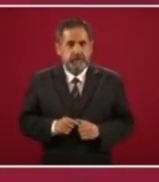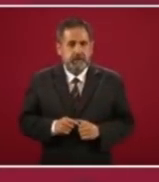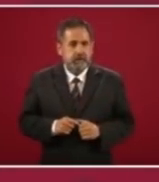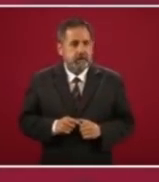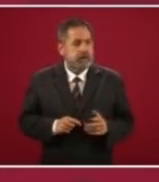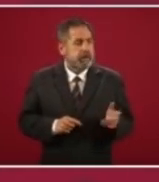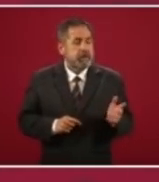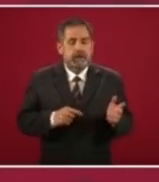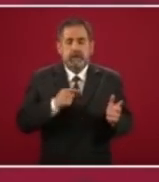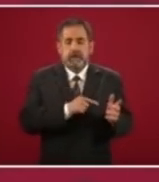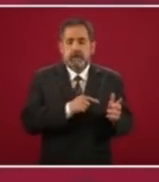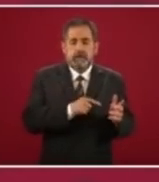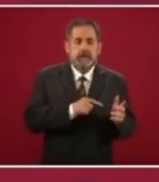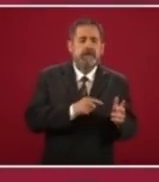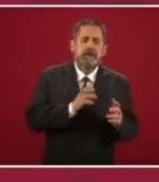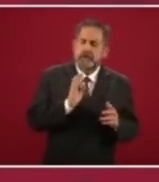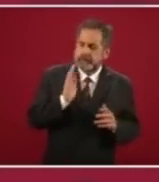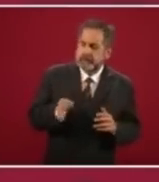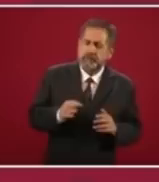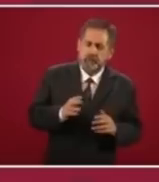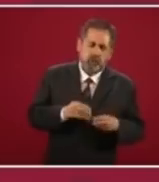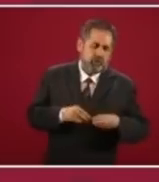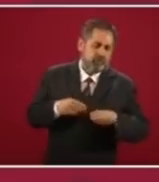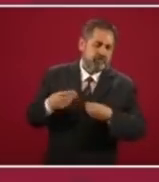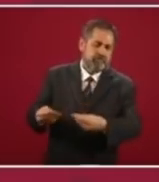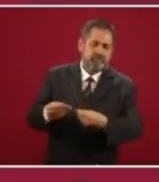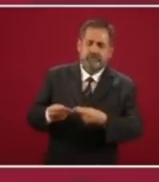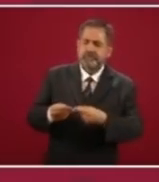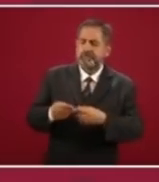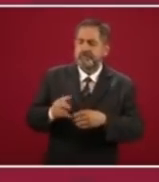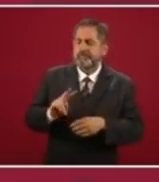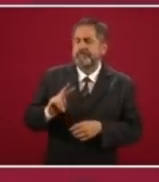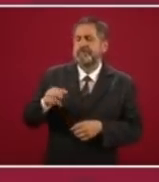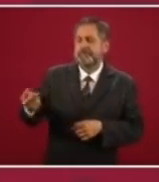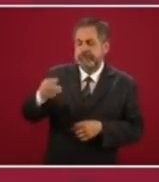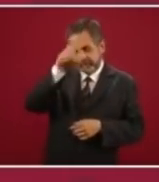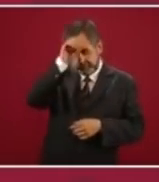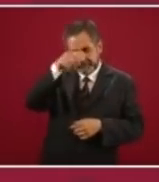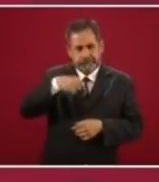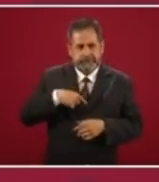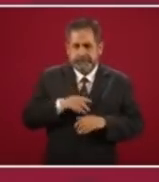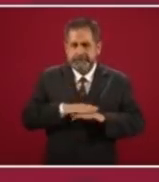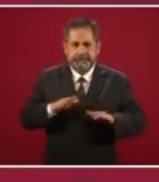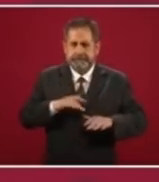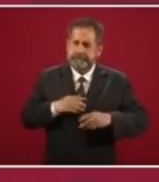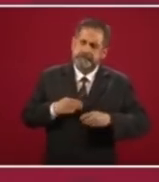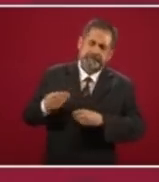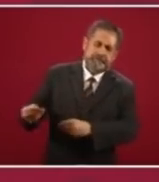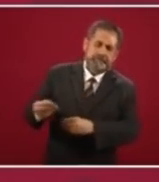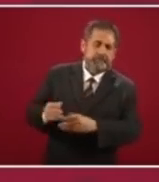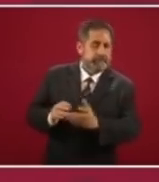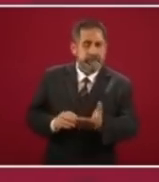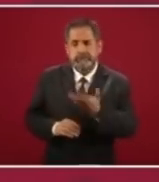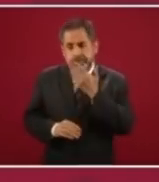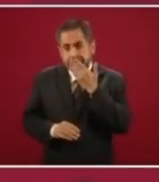haya accedido a entregar la concesión de la mina. Esto